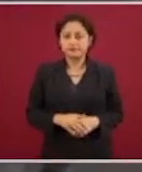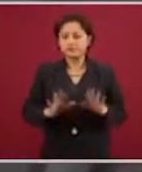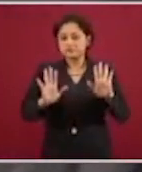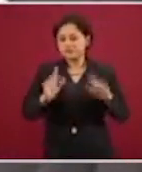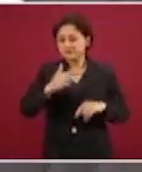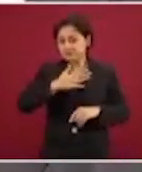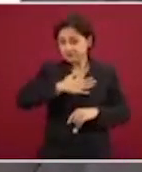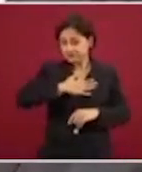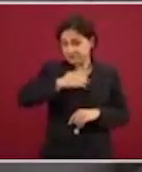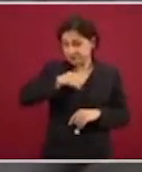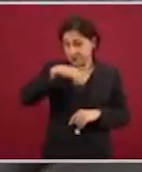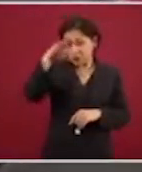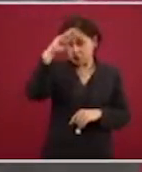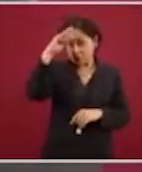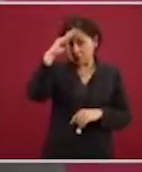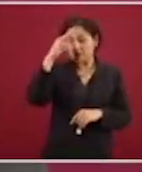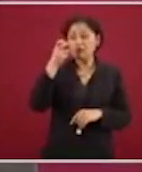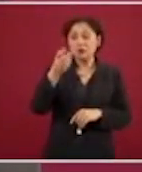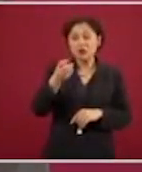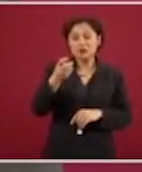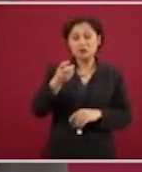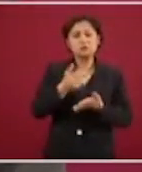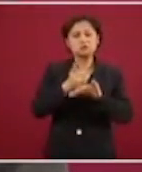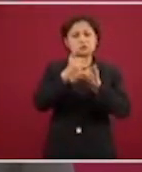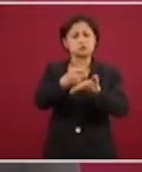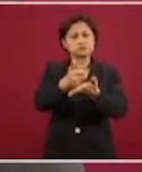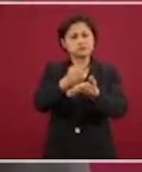porque se va probando